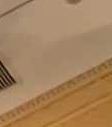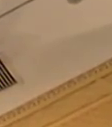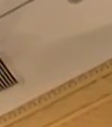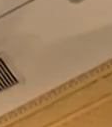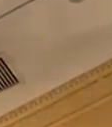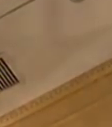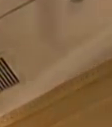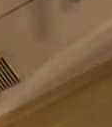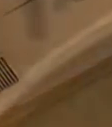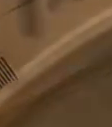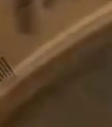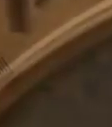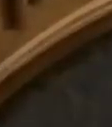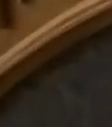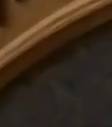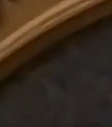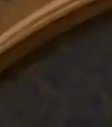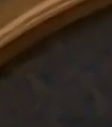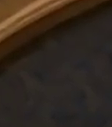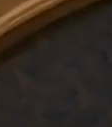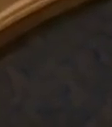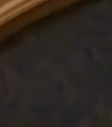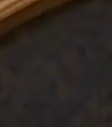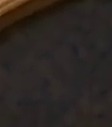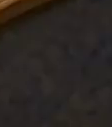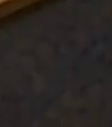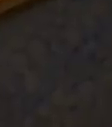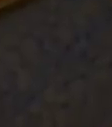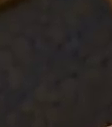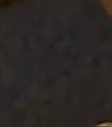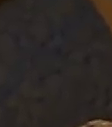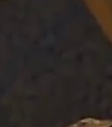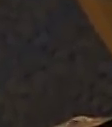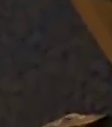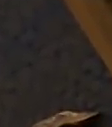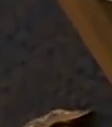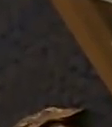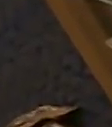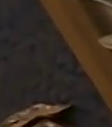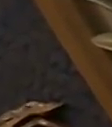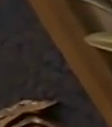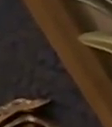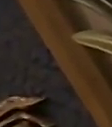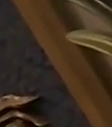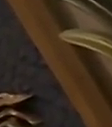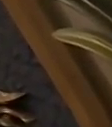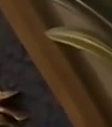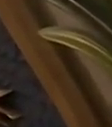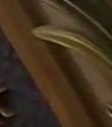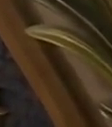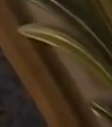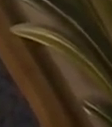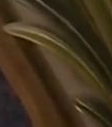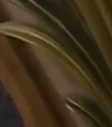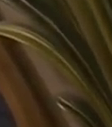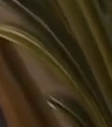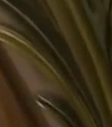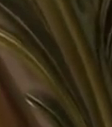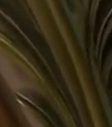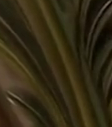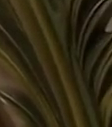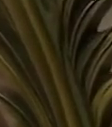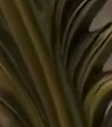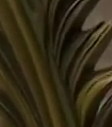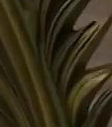que esta ley impactará el arco minero del Orinoco, del sur del Orinoco y parte del norte de Bolívar. A su